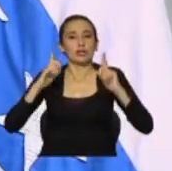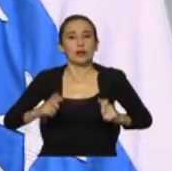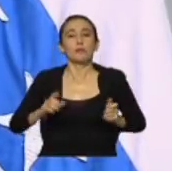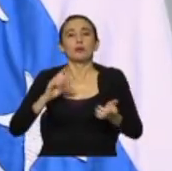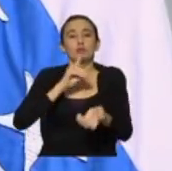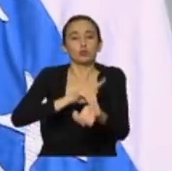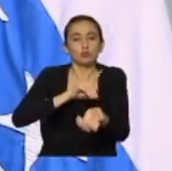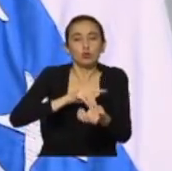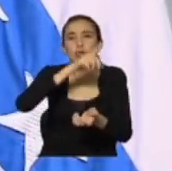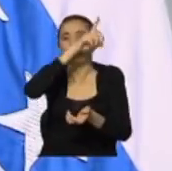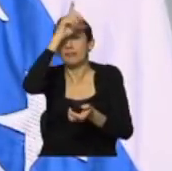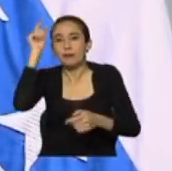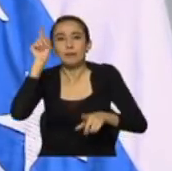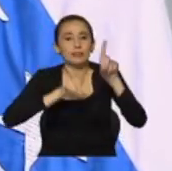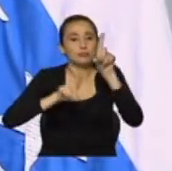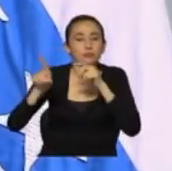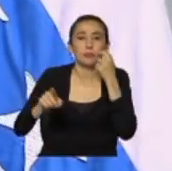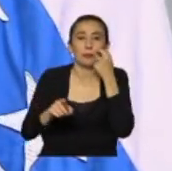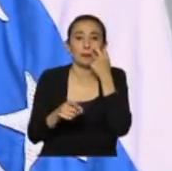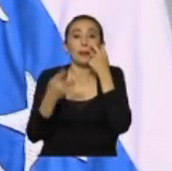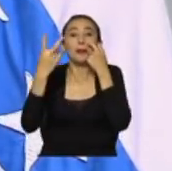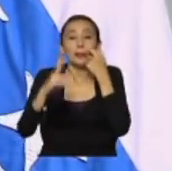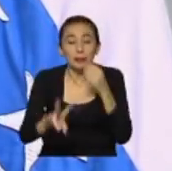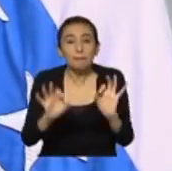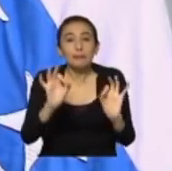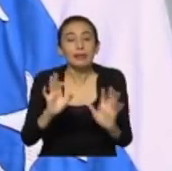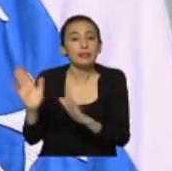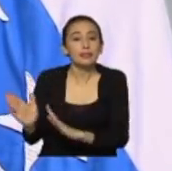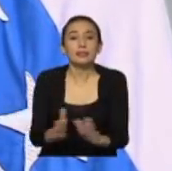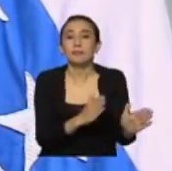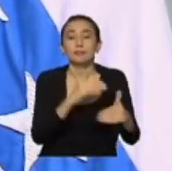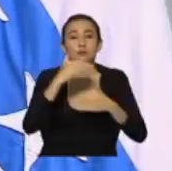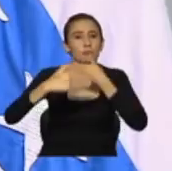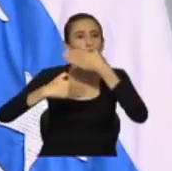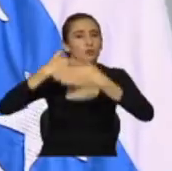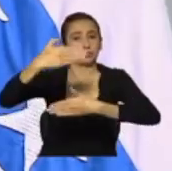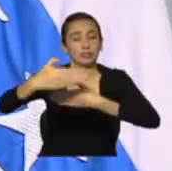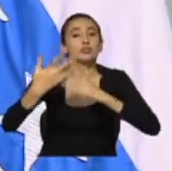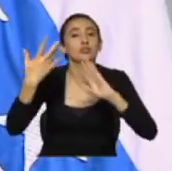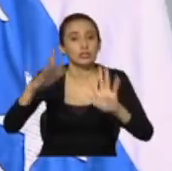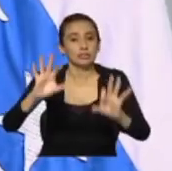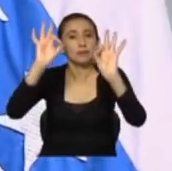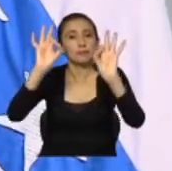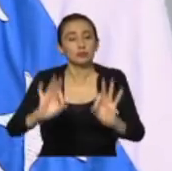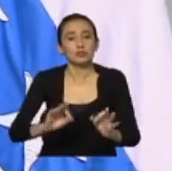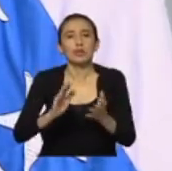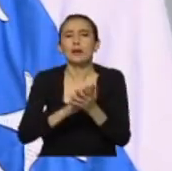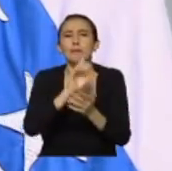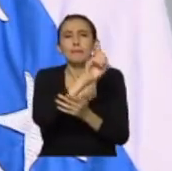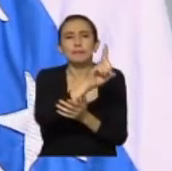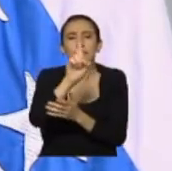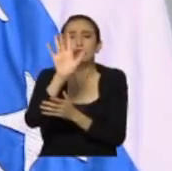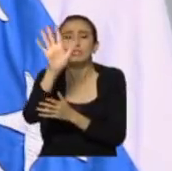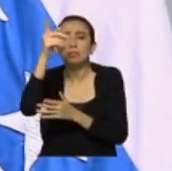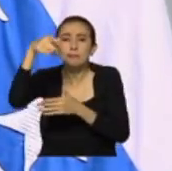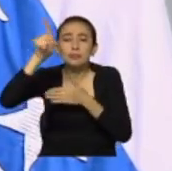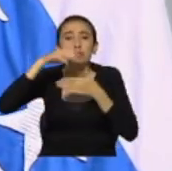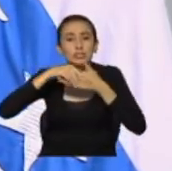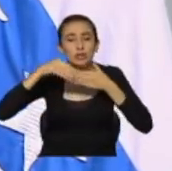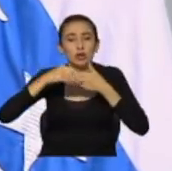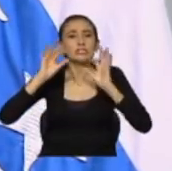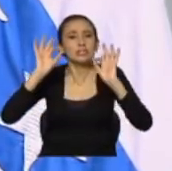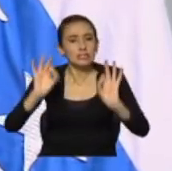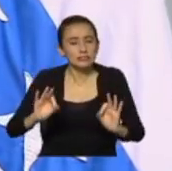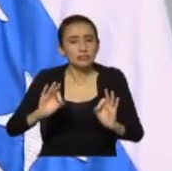país adicionalmente están establecidos ya los próximos procesos de compra por alrededor de 115 millones de dólares para equipamiento